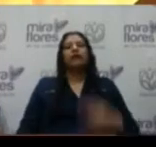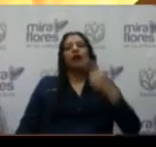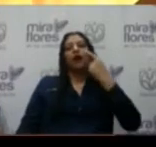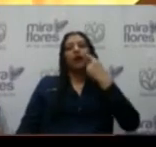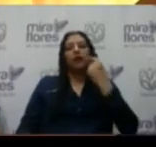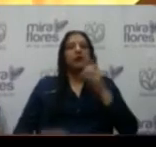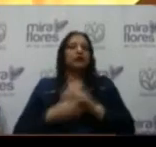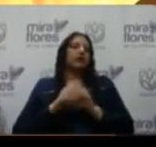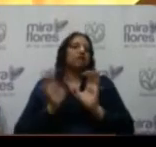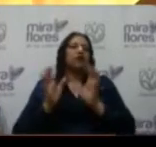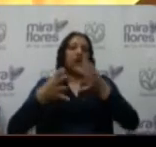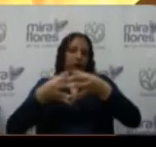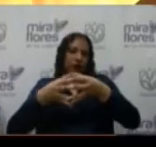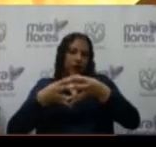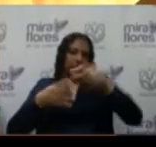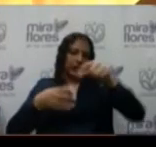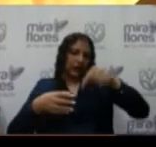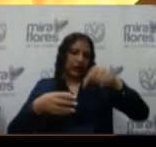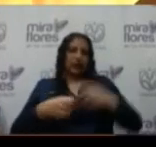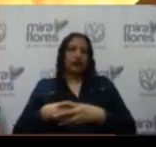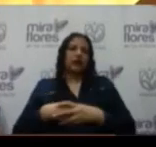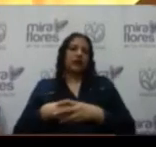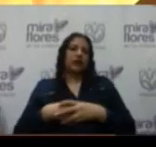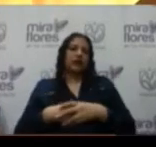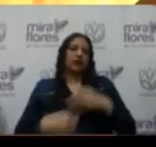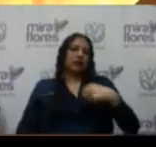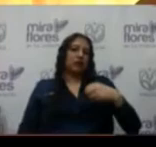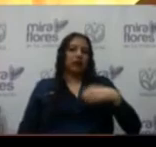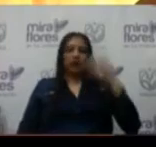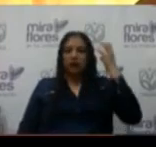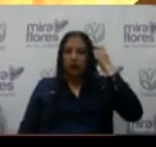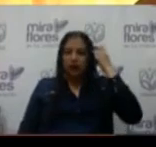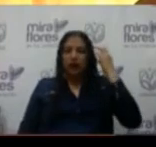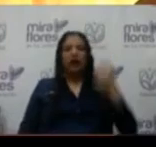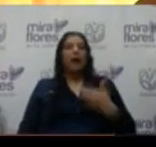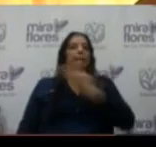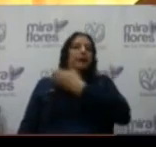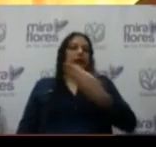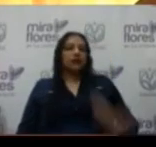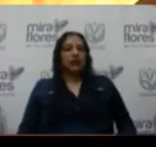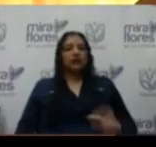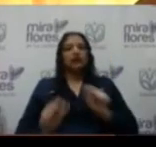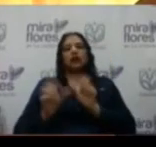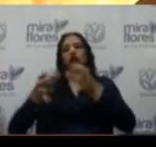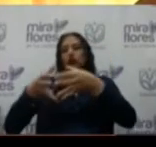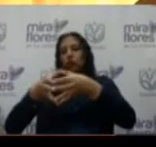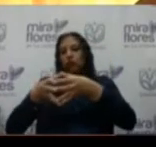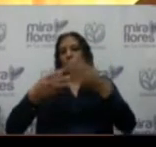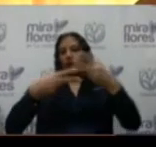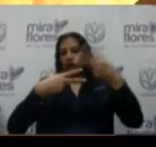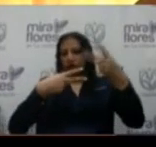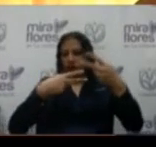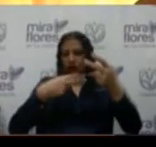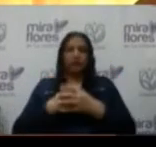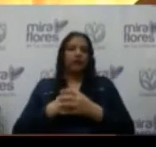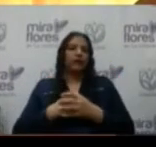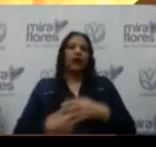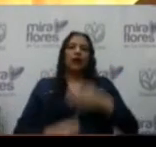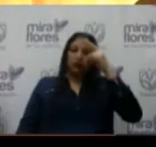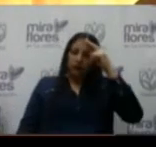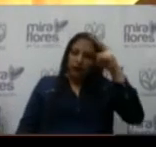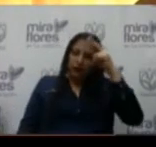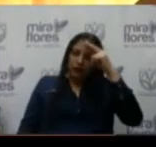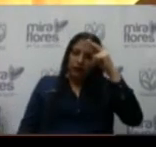de Seguridad Ciudadana, señores presidentes de las juntas vecinales, distinguidos invitados,